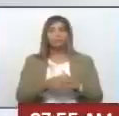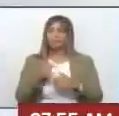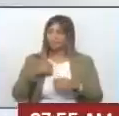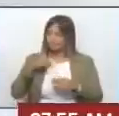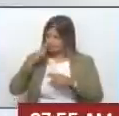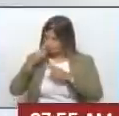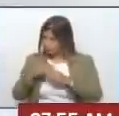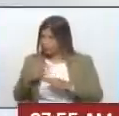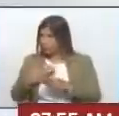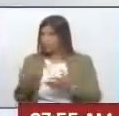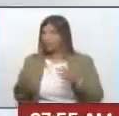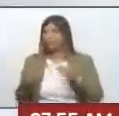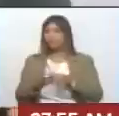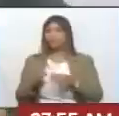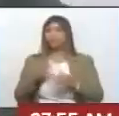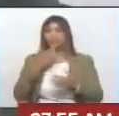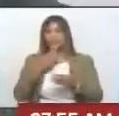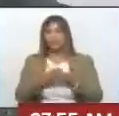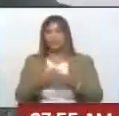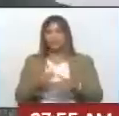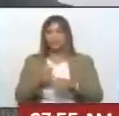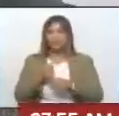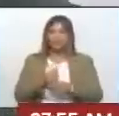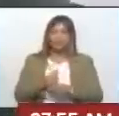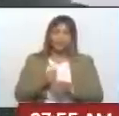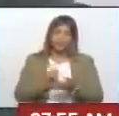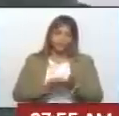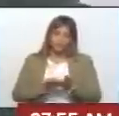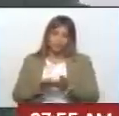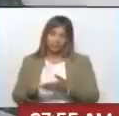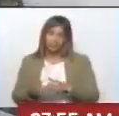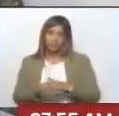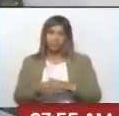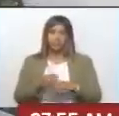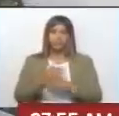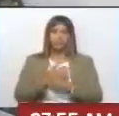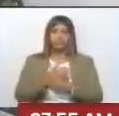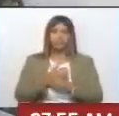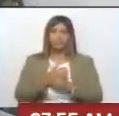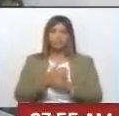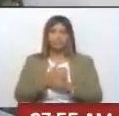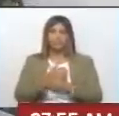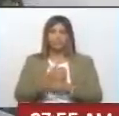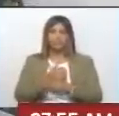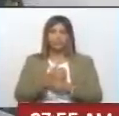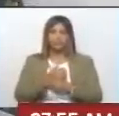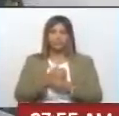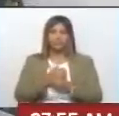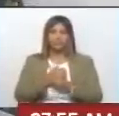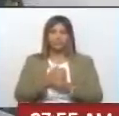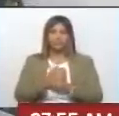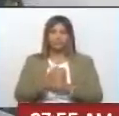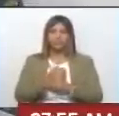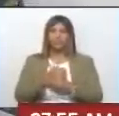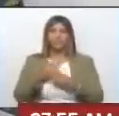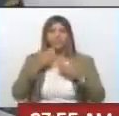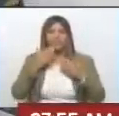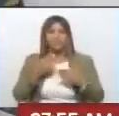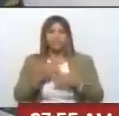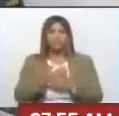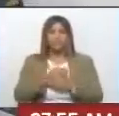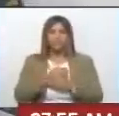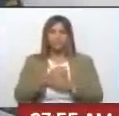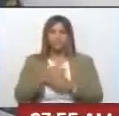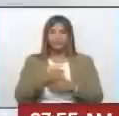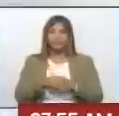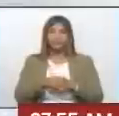con ustedes siempre. Sí, gracias. Esperando por reivindicarse. Sí. Aclara eso. Saludo ya a Jan,